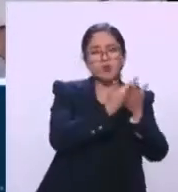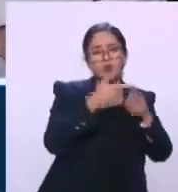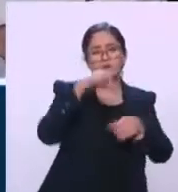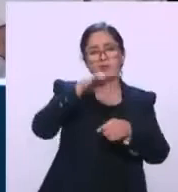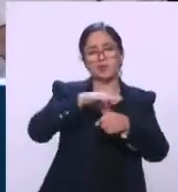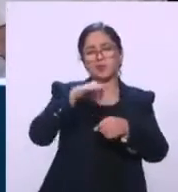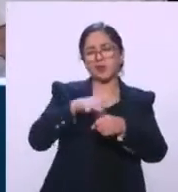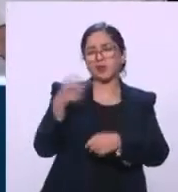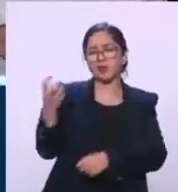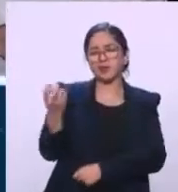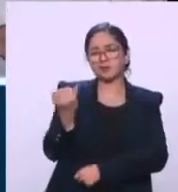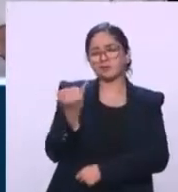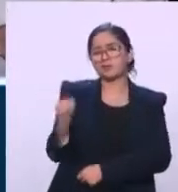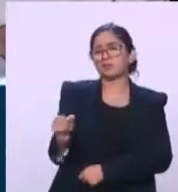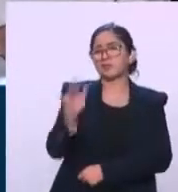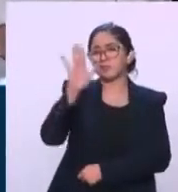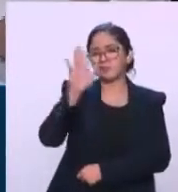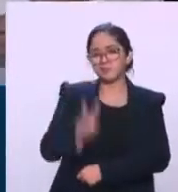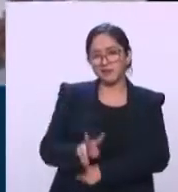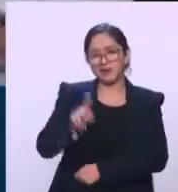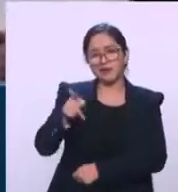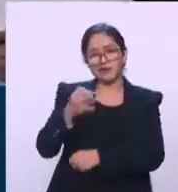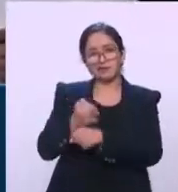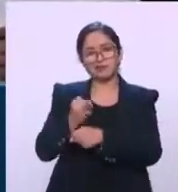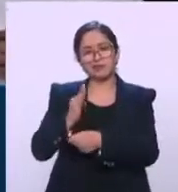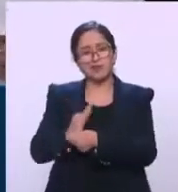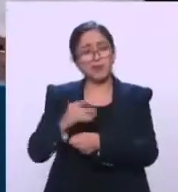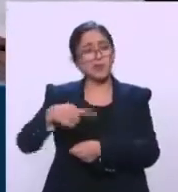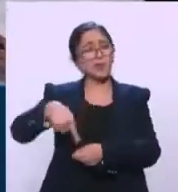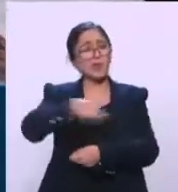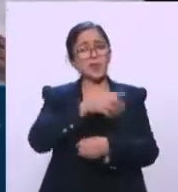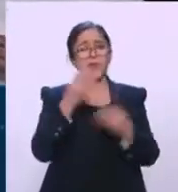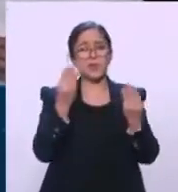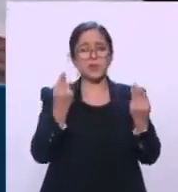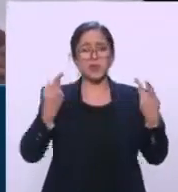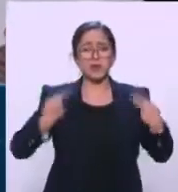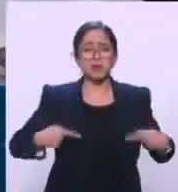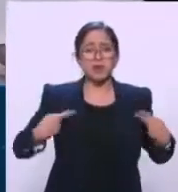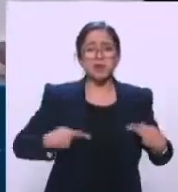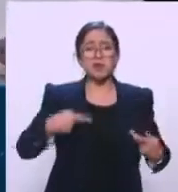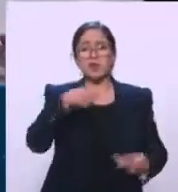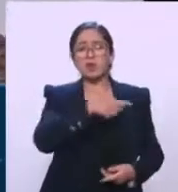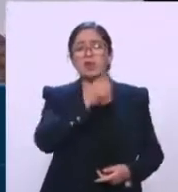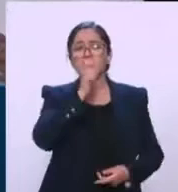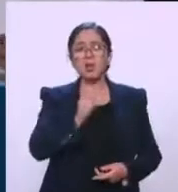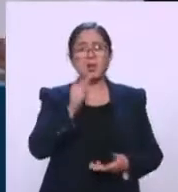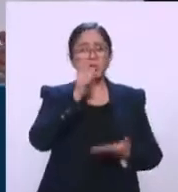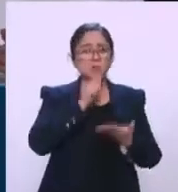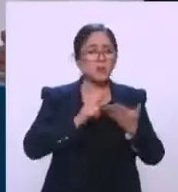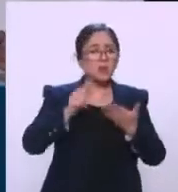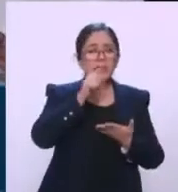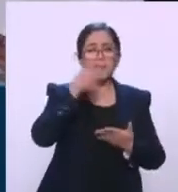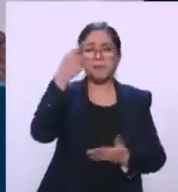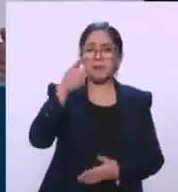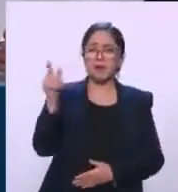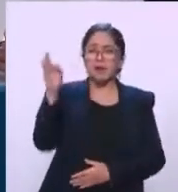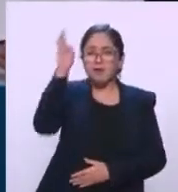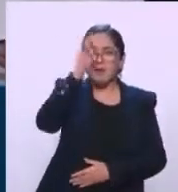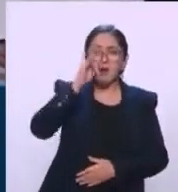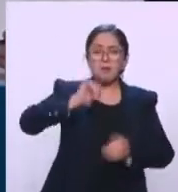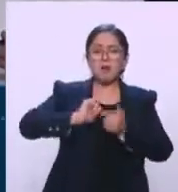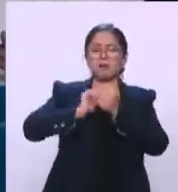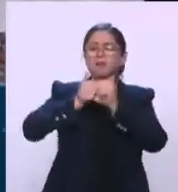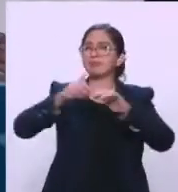cosa bastante chistosa. Y pues bueno, mucha gente ayer diciendo que Twitter era insoportable, pero creo que esto de Calderón vino a cambiarle el